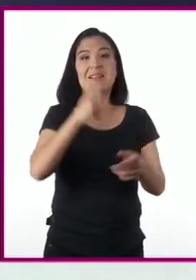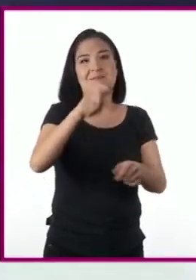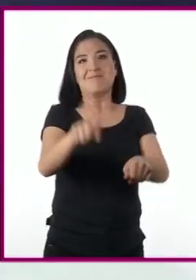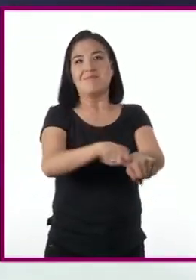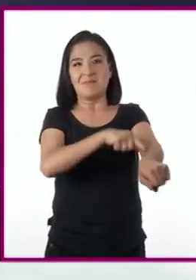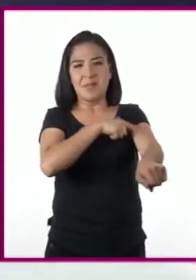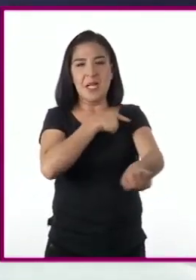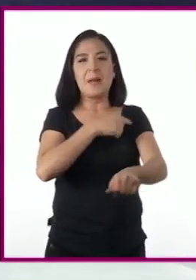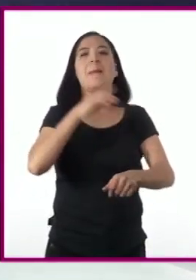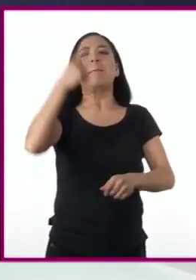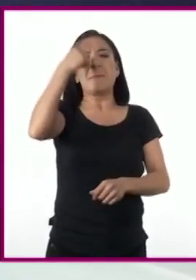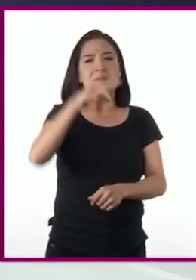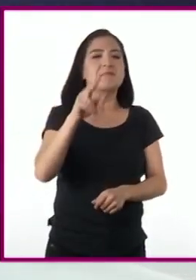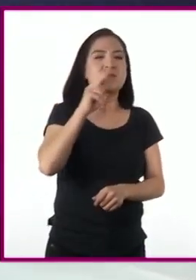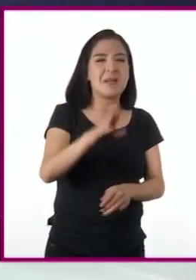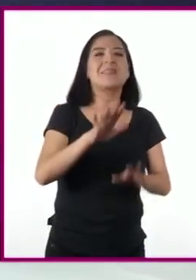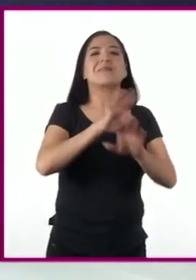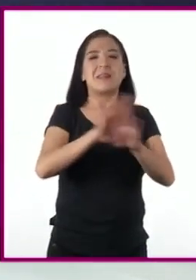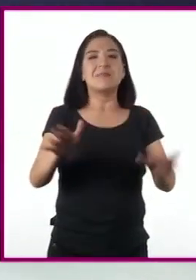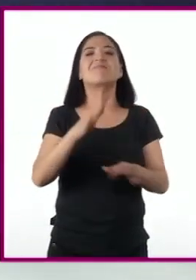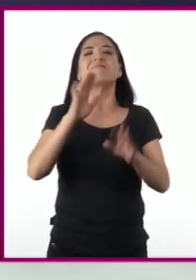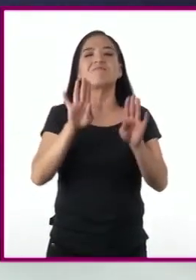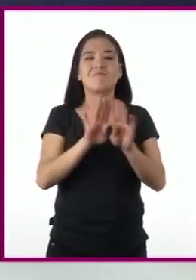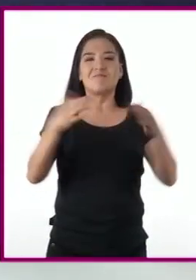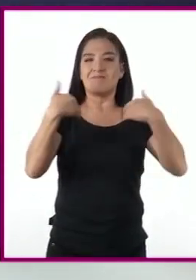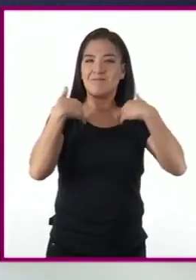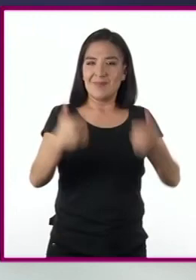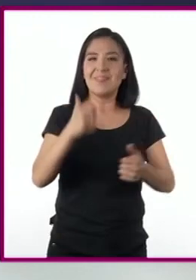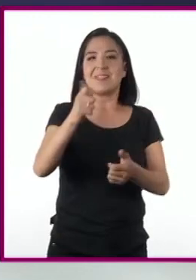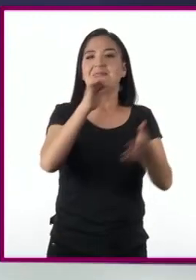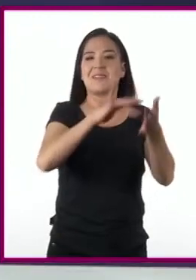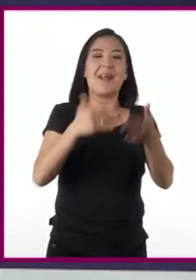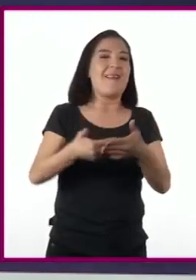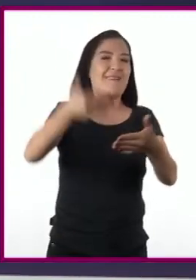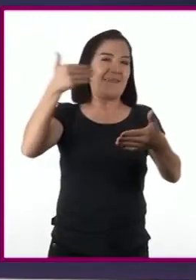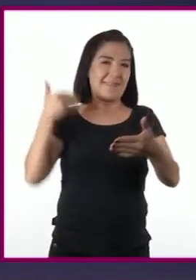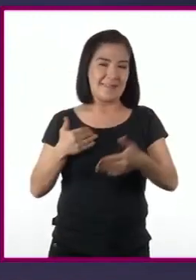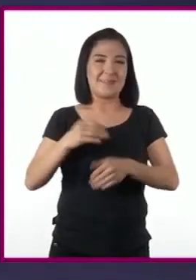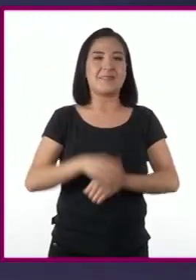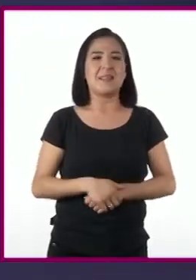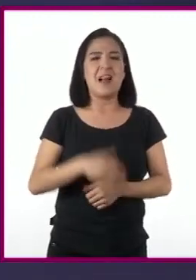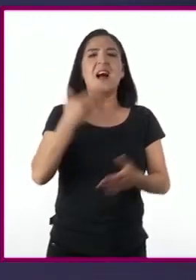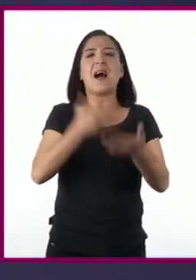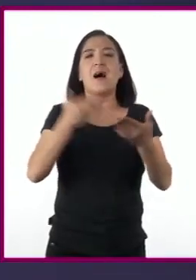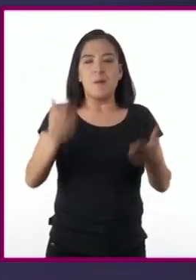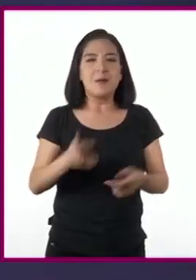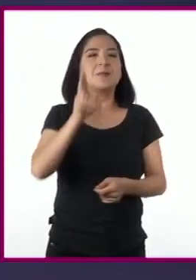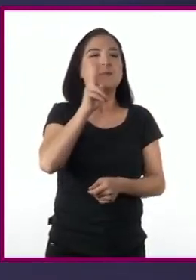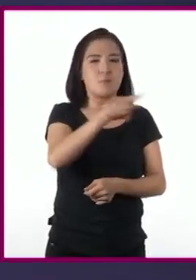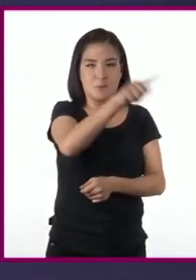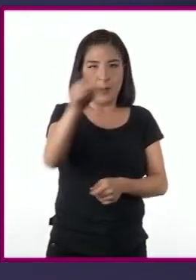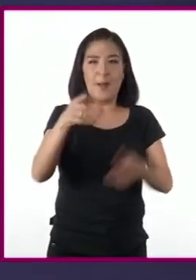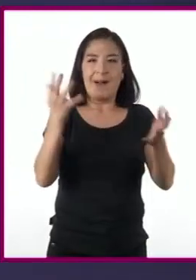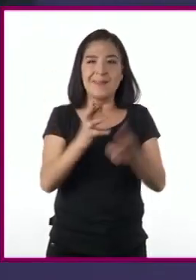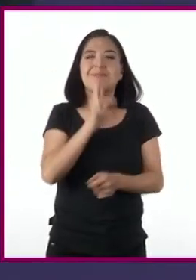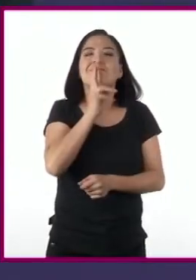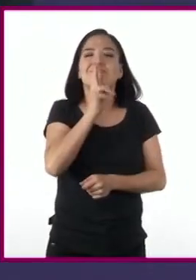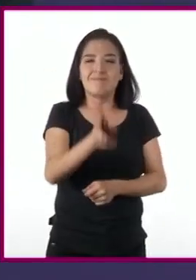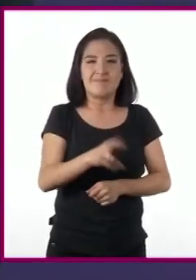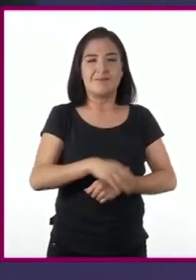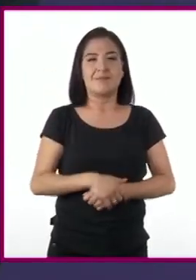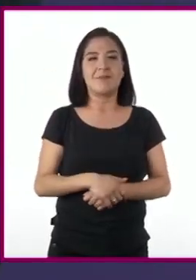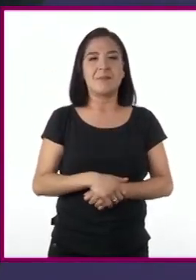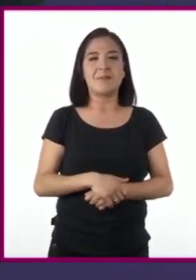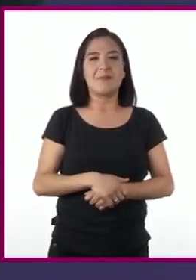extenso, reafirmamos la lectura que habíamos tenido anteriormente. Ahora intentemos responder.